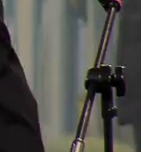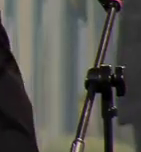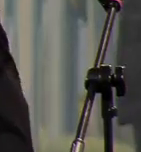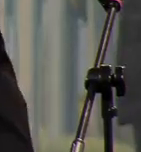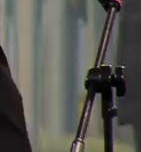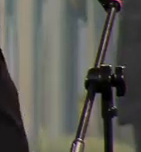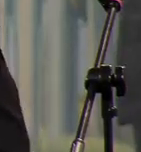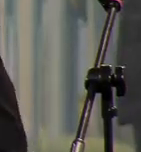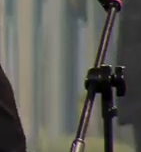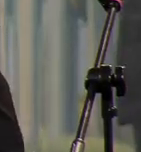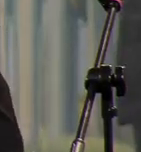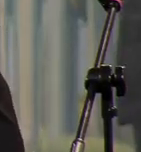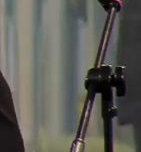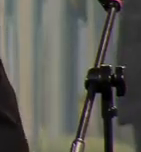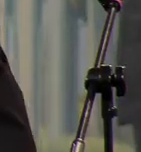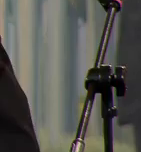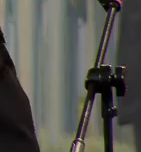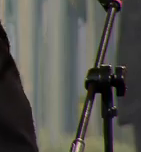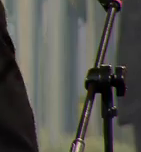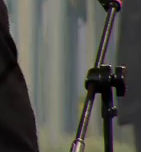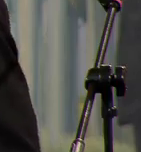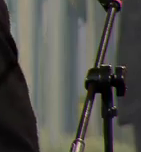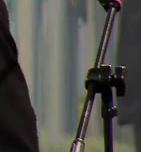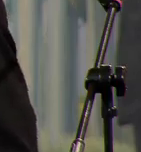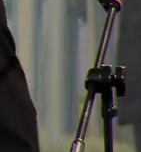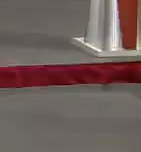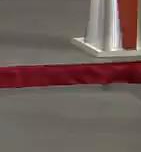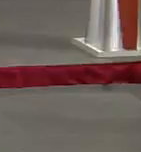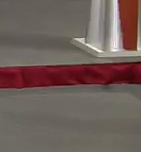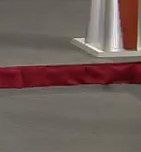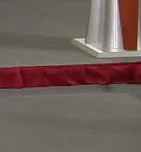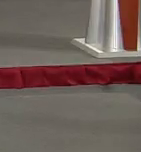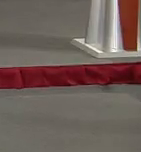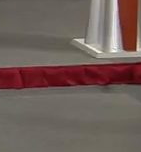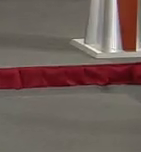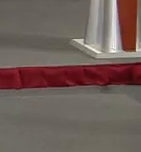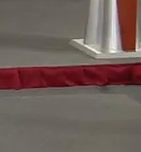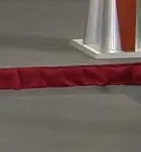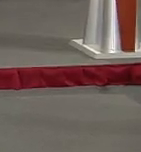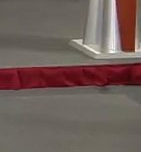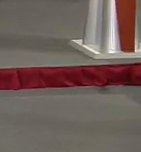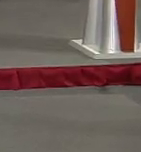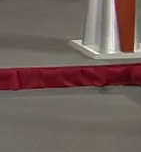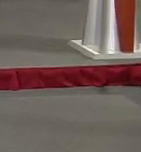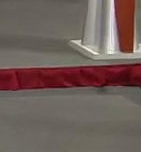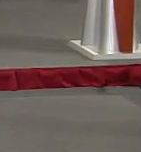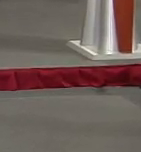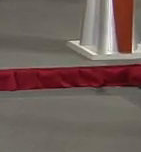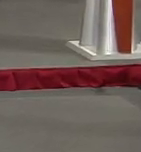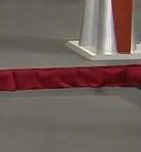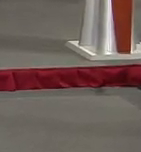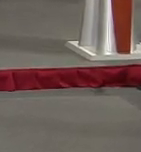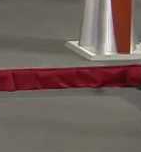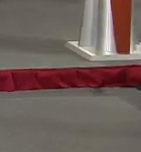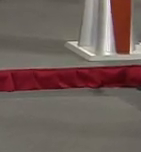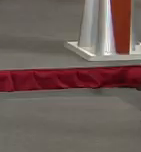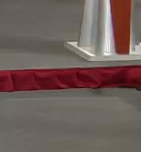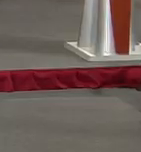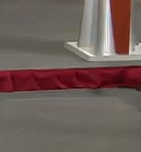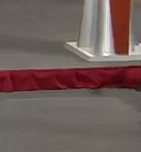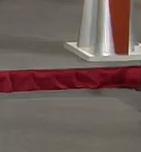estoy, ay amor, hacerte venir, armar de fuego la dignidad, perder el